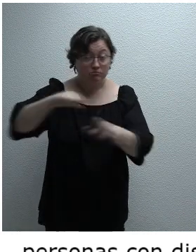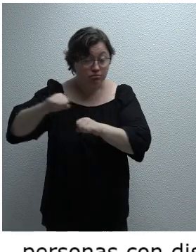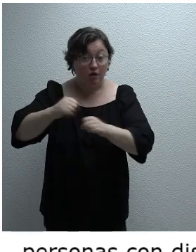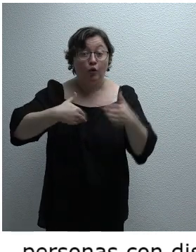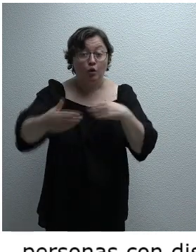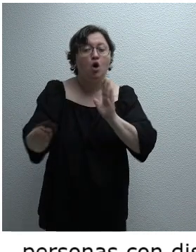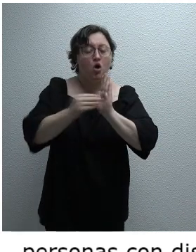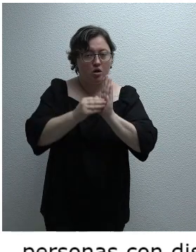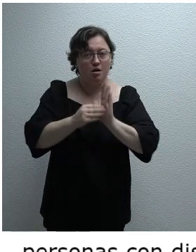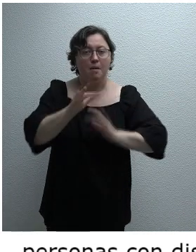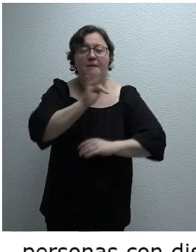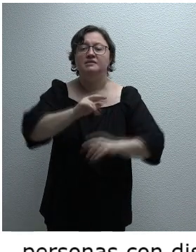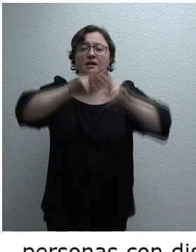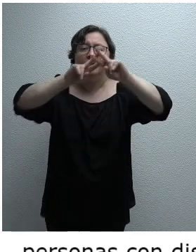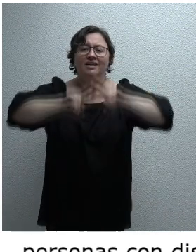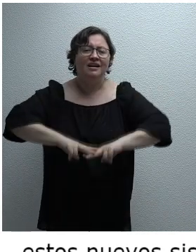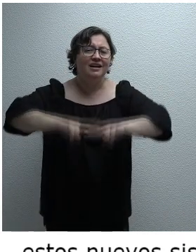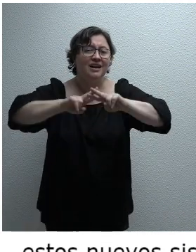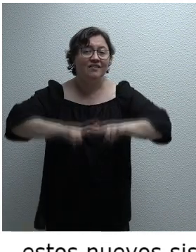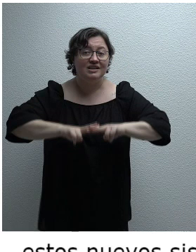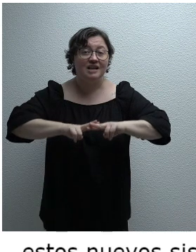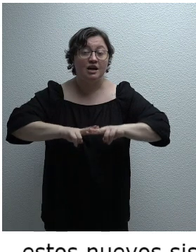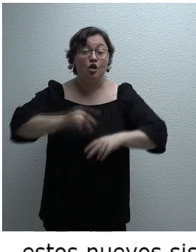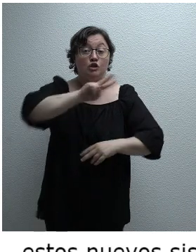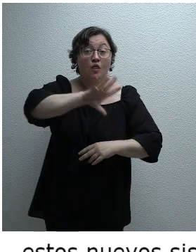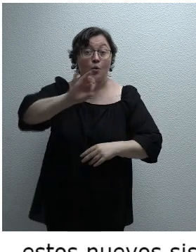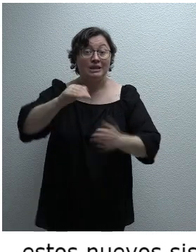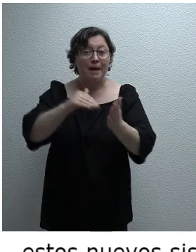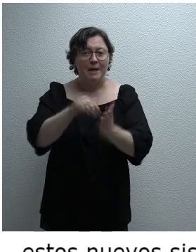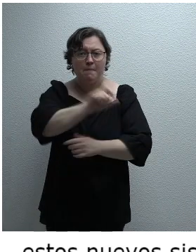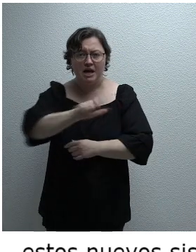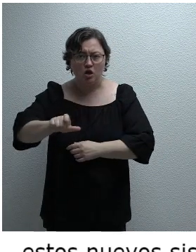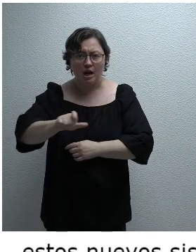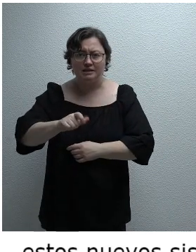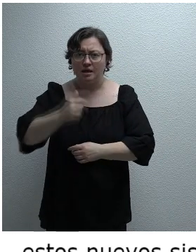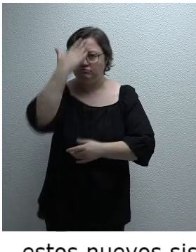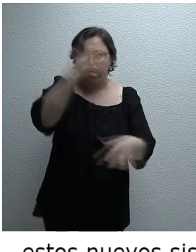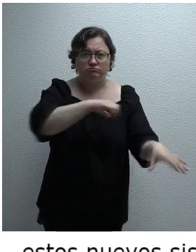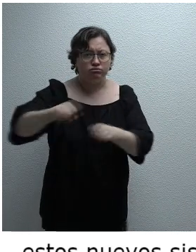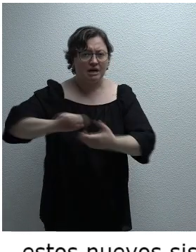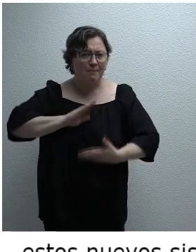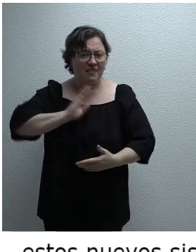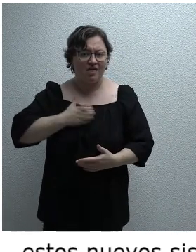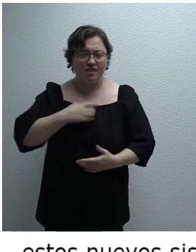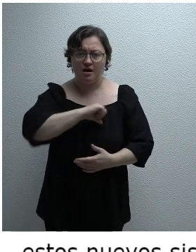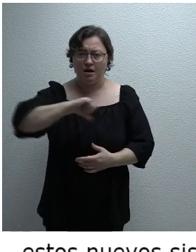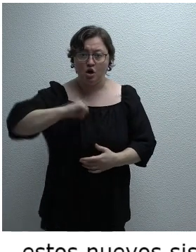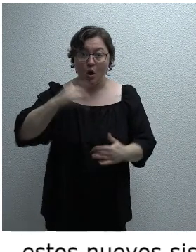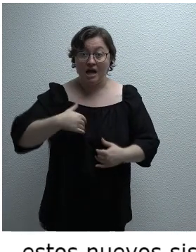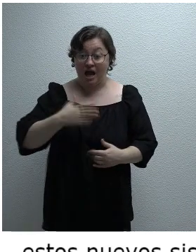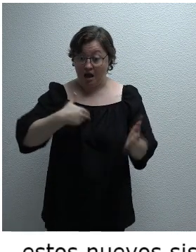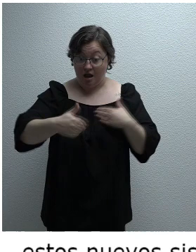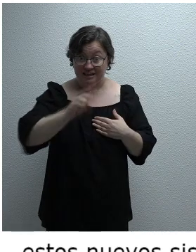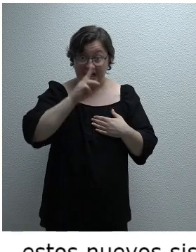abrir en el futuro, revisar, tienen los 250.000 personas declaradas incapaces judicialmente, tienen que durante 3